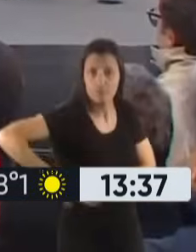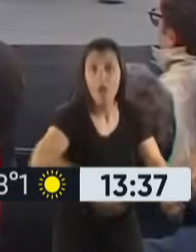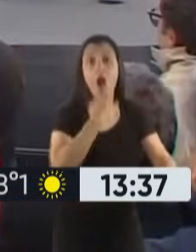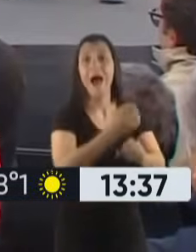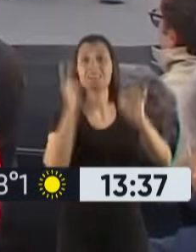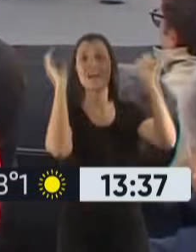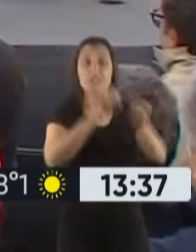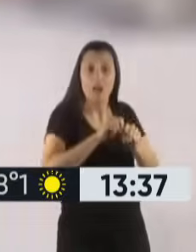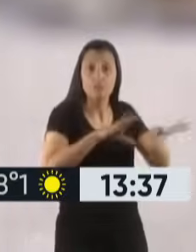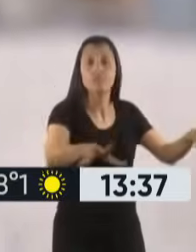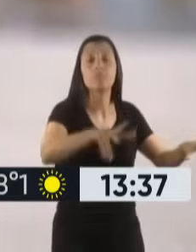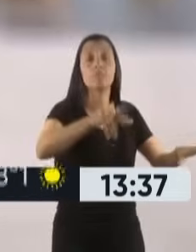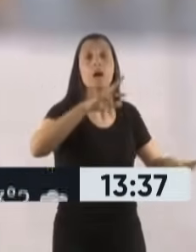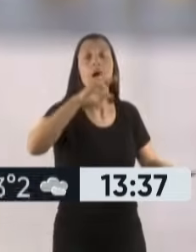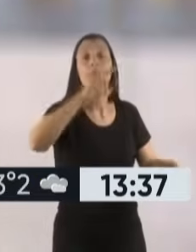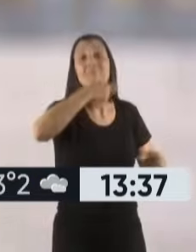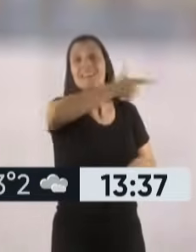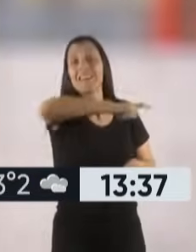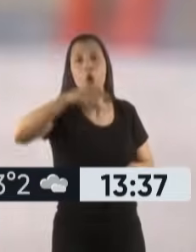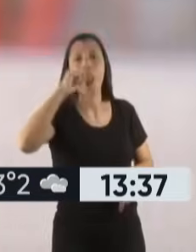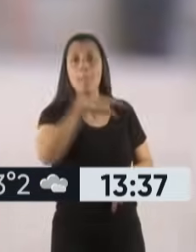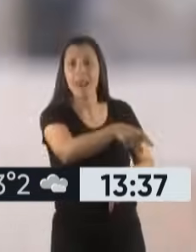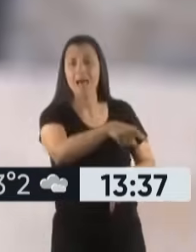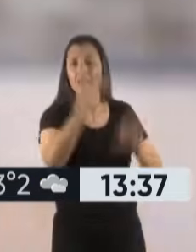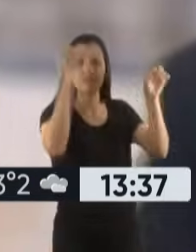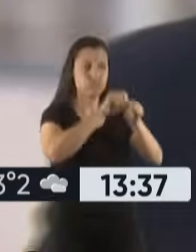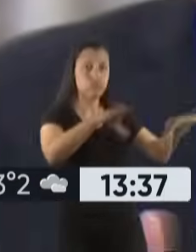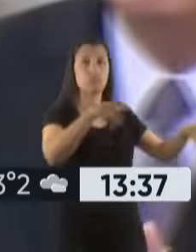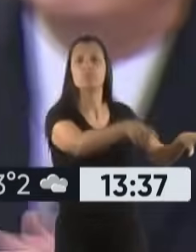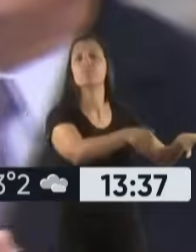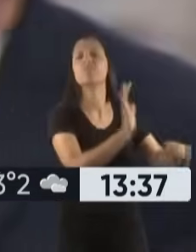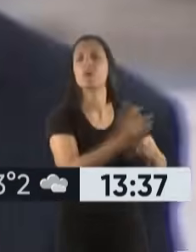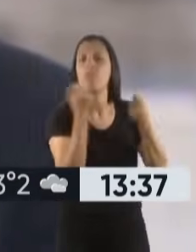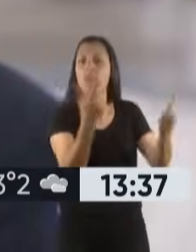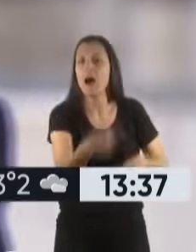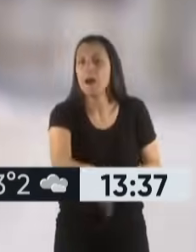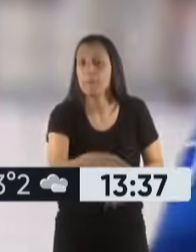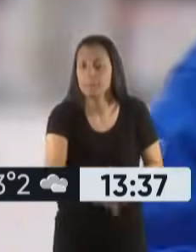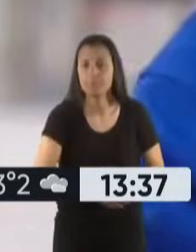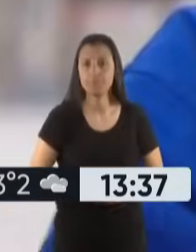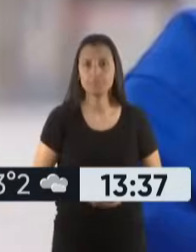de la Plata, que de alguna manera lo que permiten